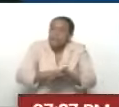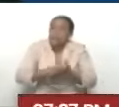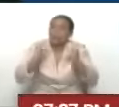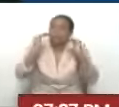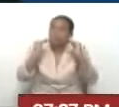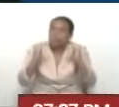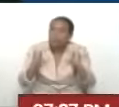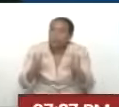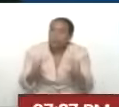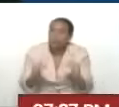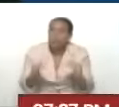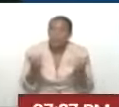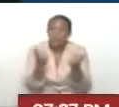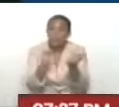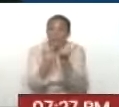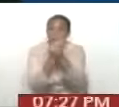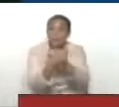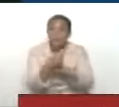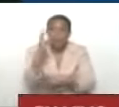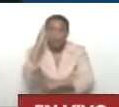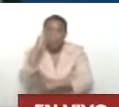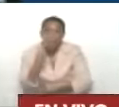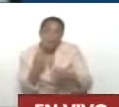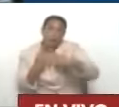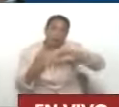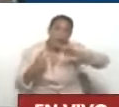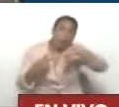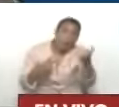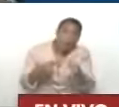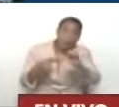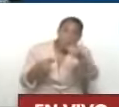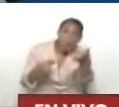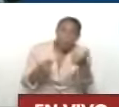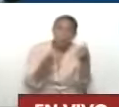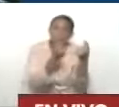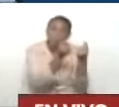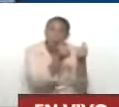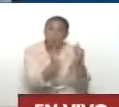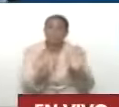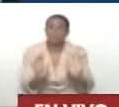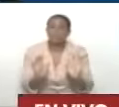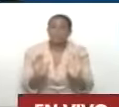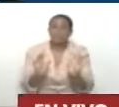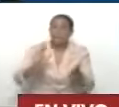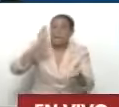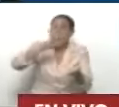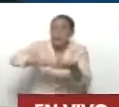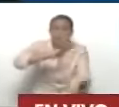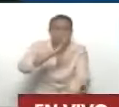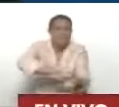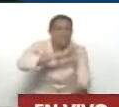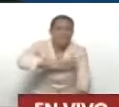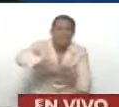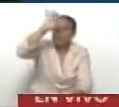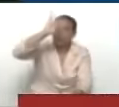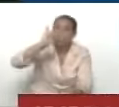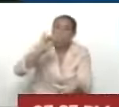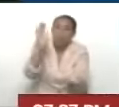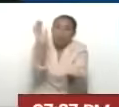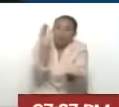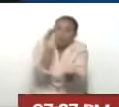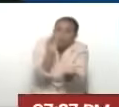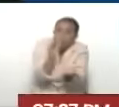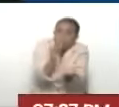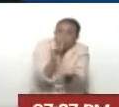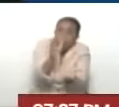estabilizado el sistema cambiario nuevo, de desacelerar la hiperinflación y llegar a un